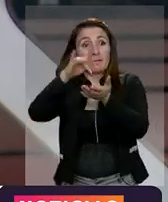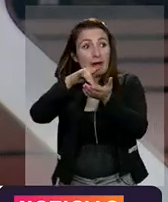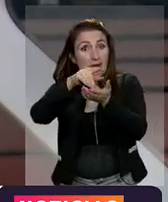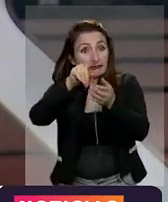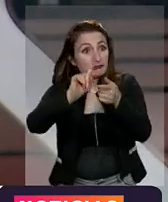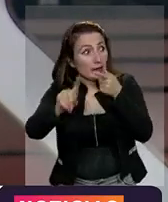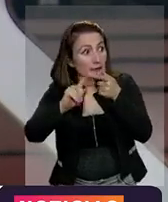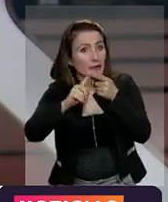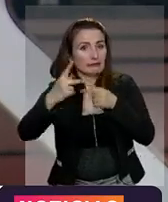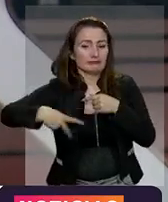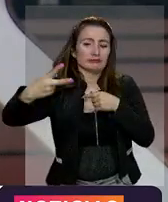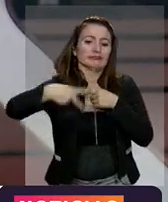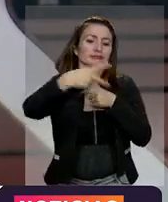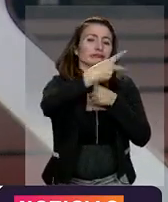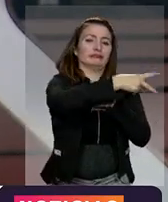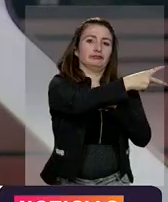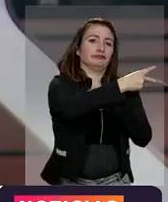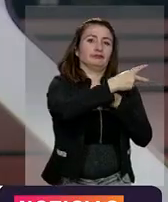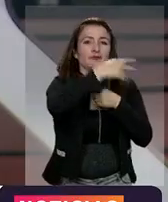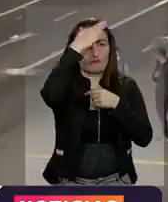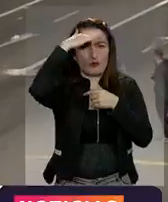Bogotá deben ir al Portal Sur.